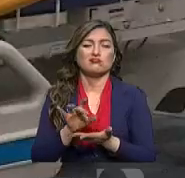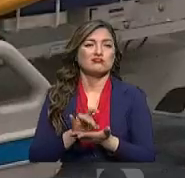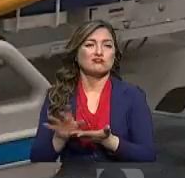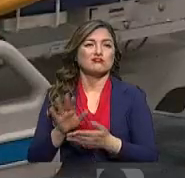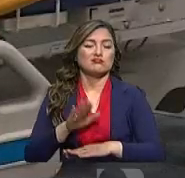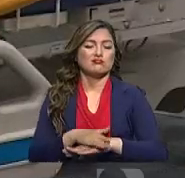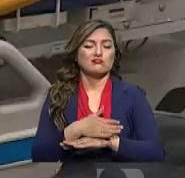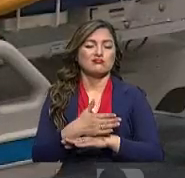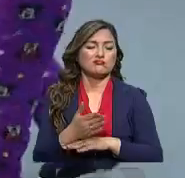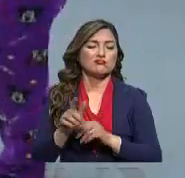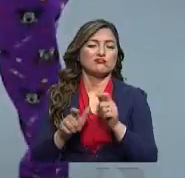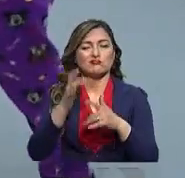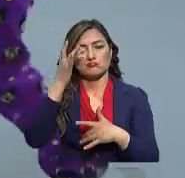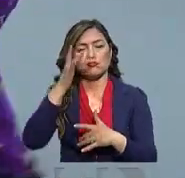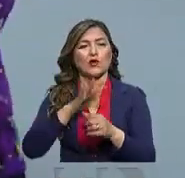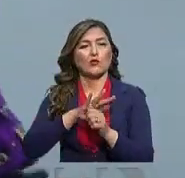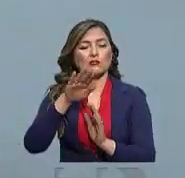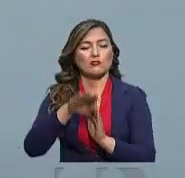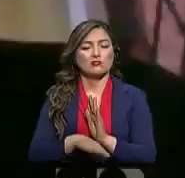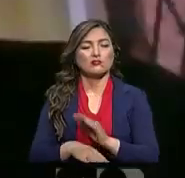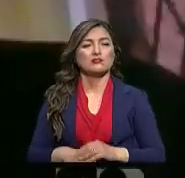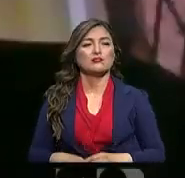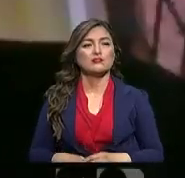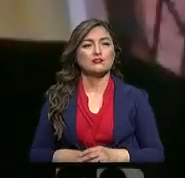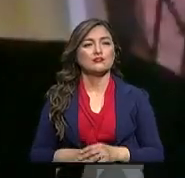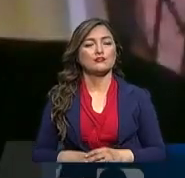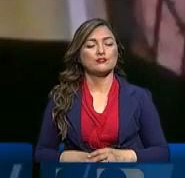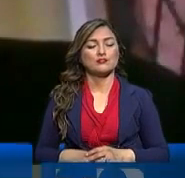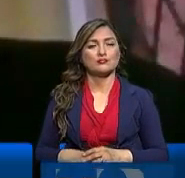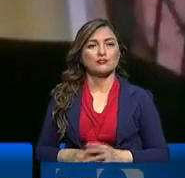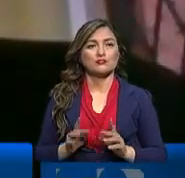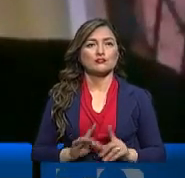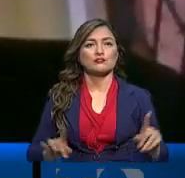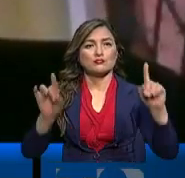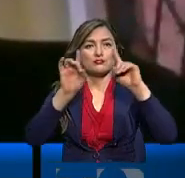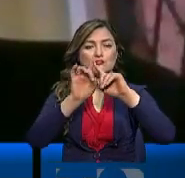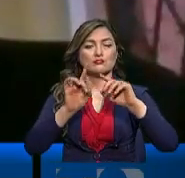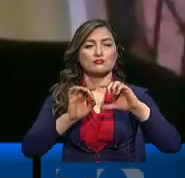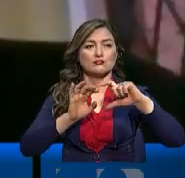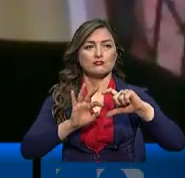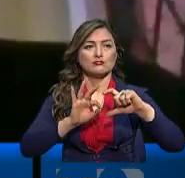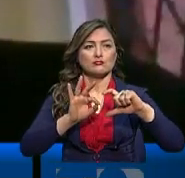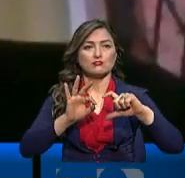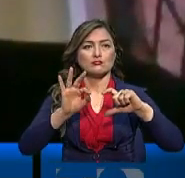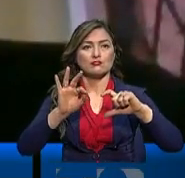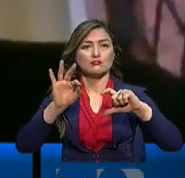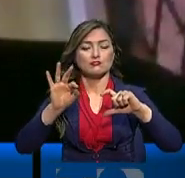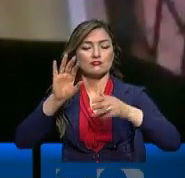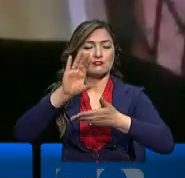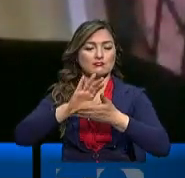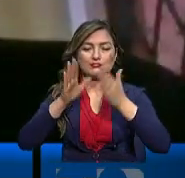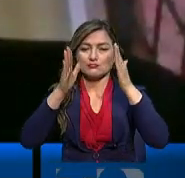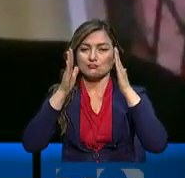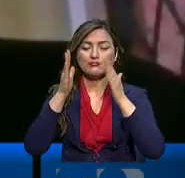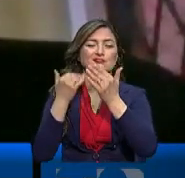se debe a la disminución de pacientes COVID. La estadística dice que el Centro de Atención Temporal Bicentenario